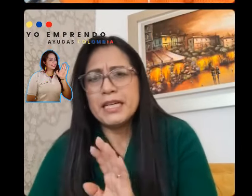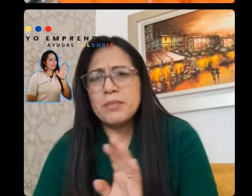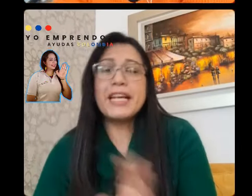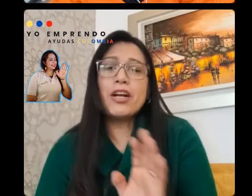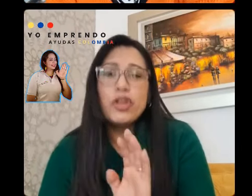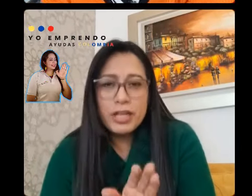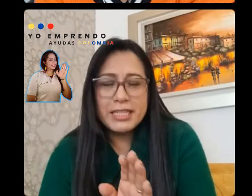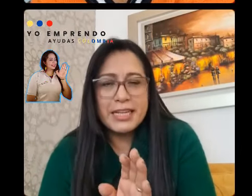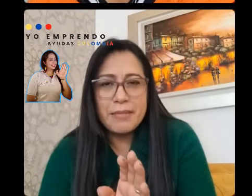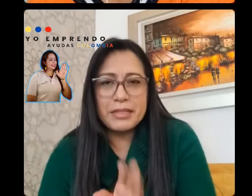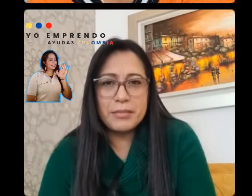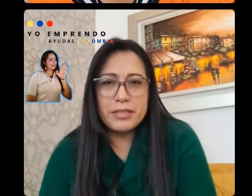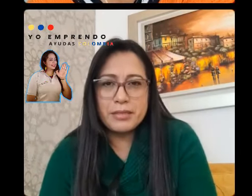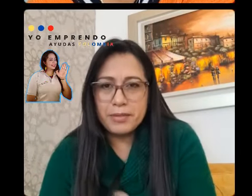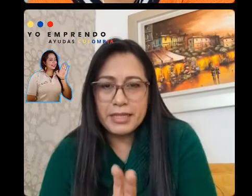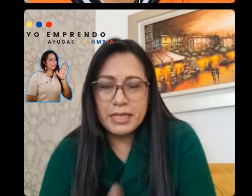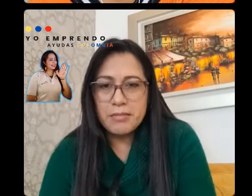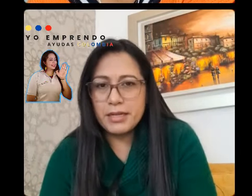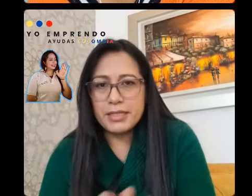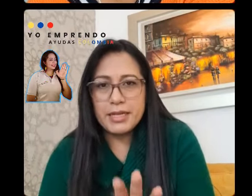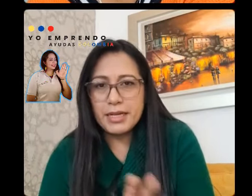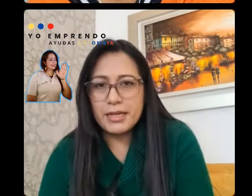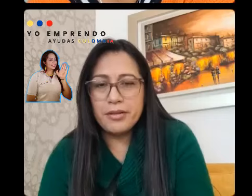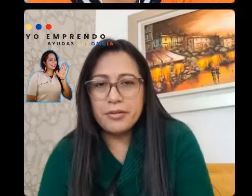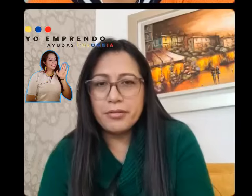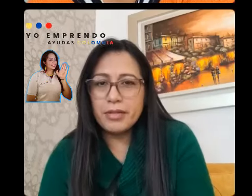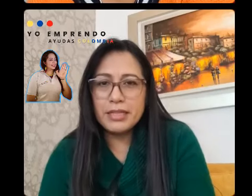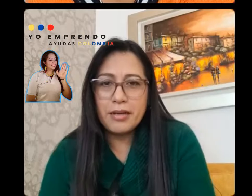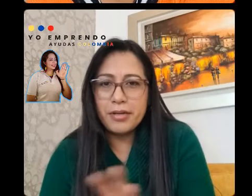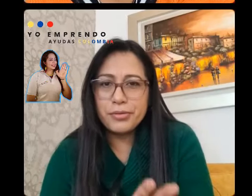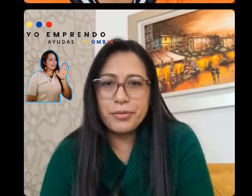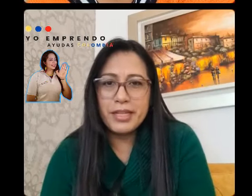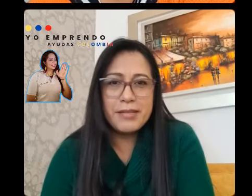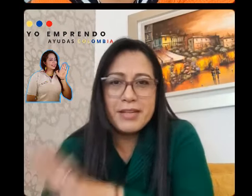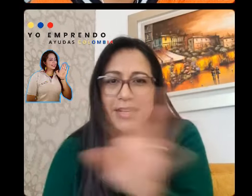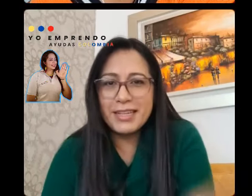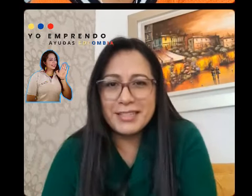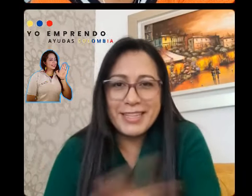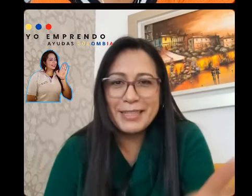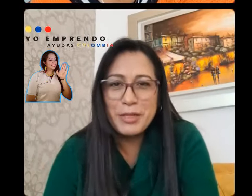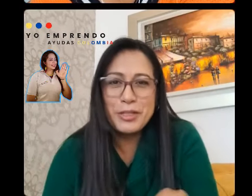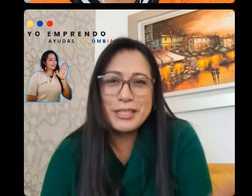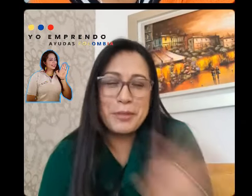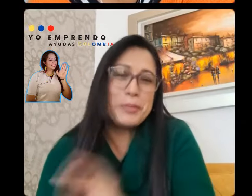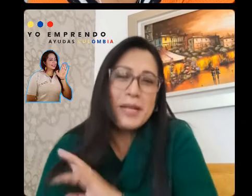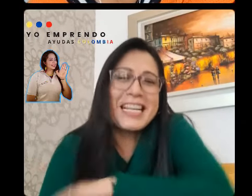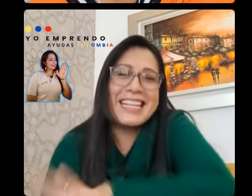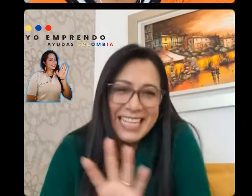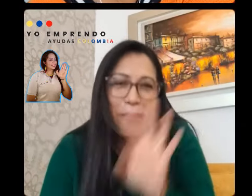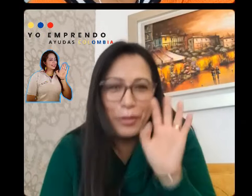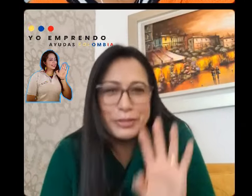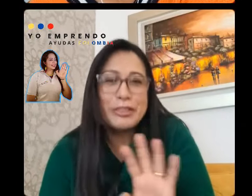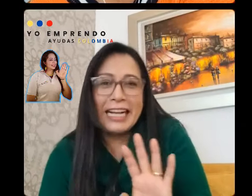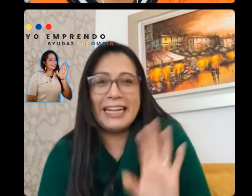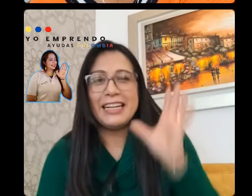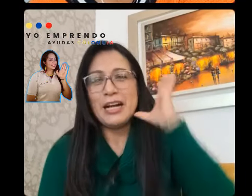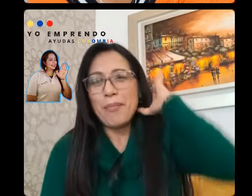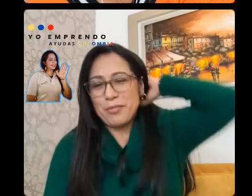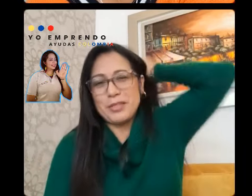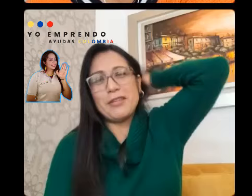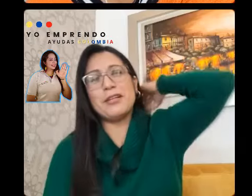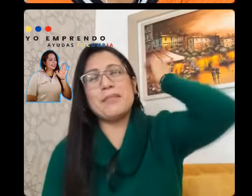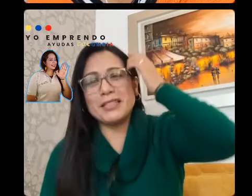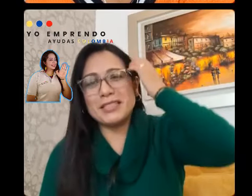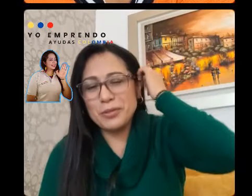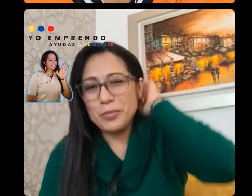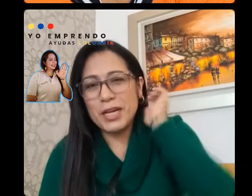se digo No necesariamente porque es que puede ser que la madre se haya ganado el trabajo de su vida y se vaya a ganar 7 millones de pesos Pues ahí sí De pronto sale